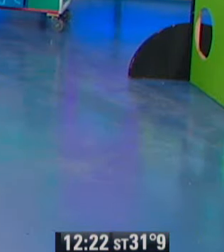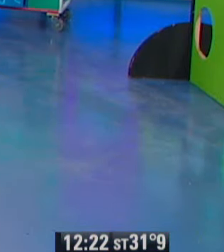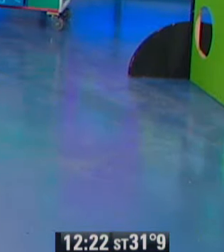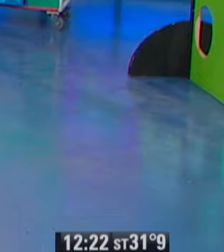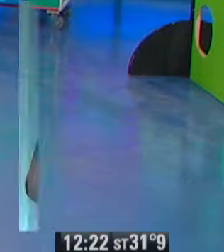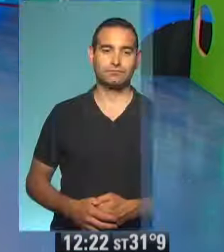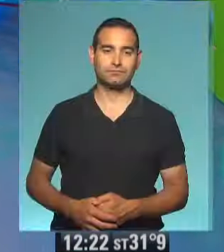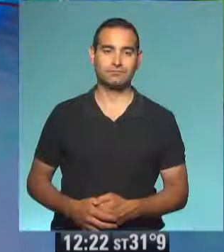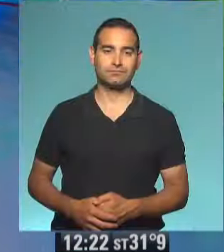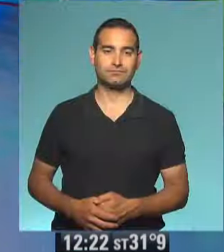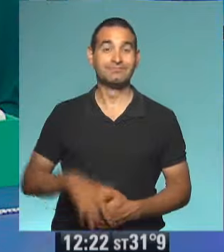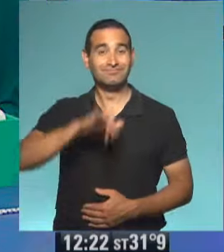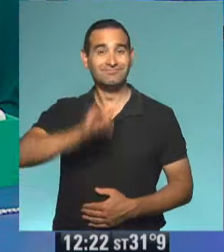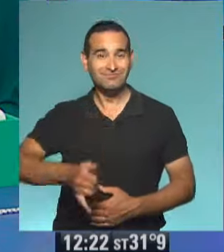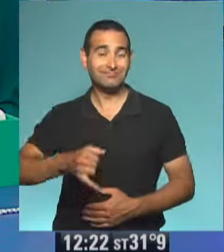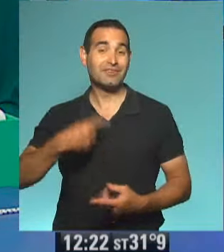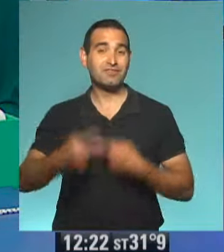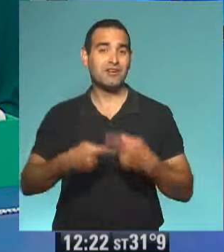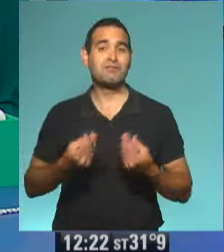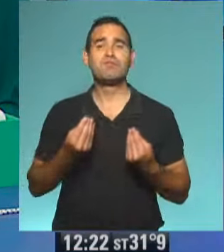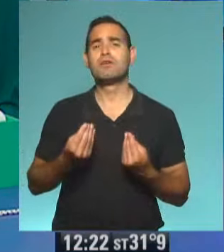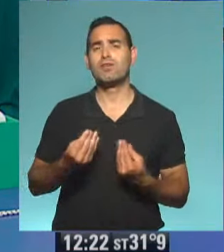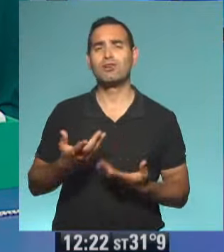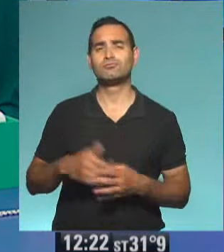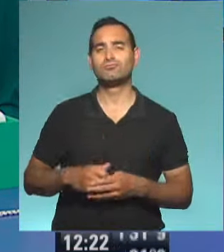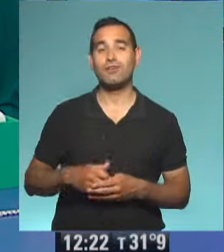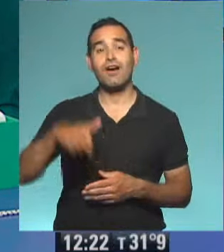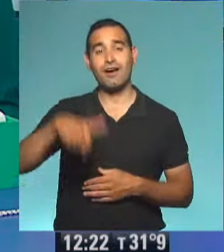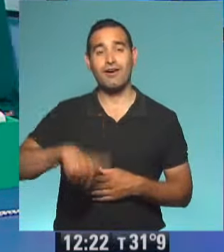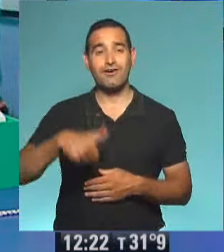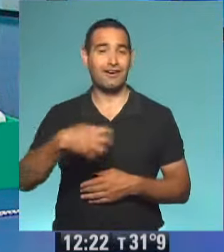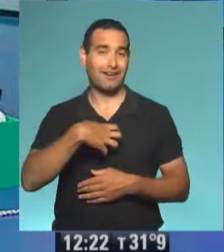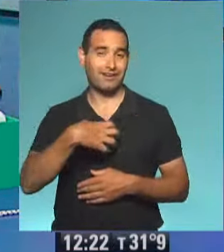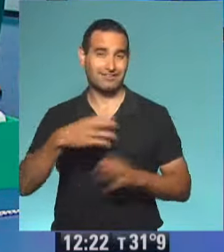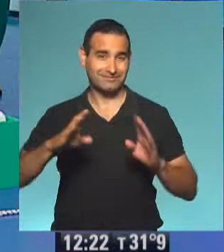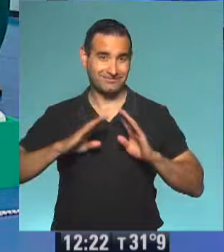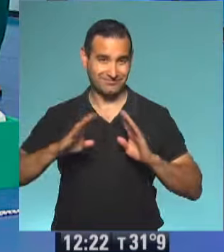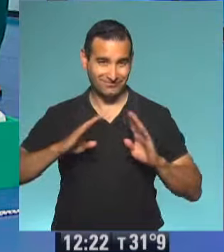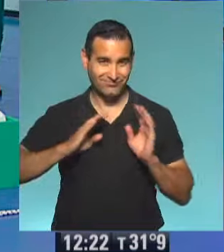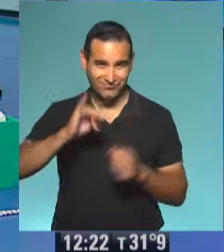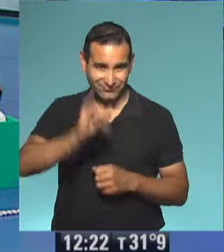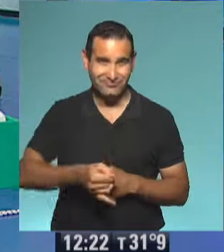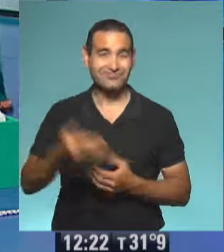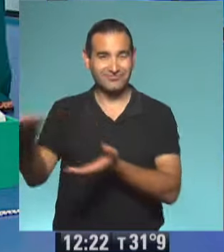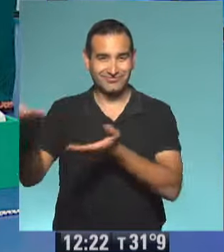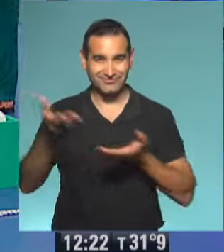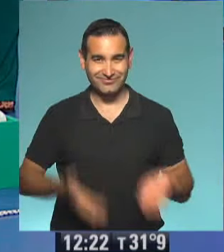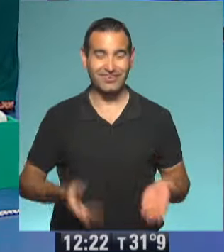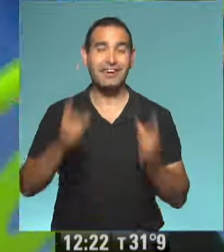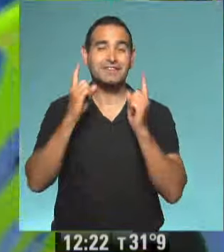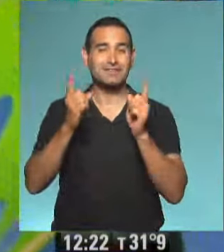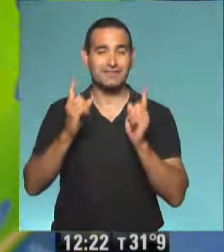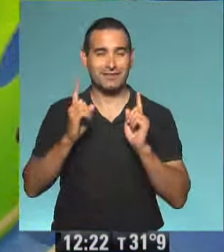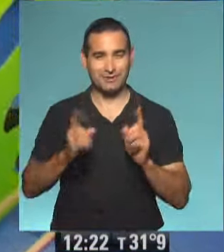Sí, el pasito de la marioneta. ¿Por qué, Pablo? Porque viene nuestra clase de educación física. Y viene ella, la genia